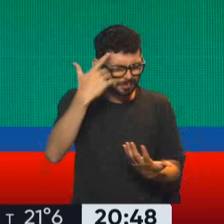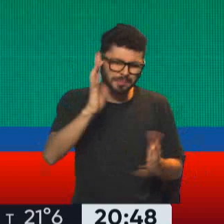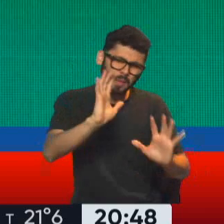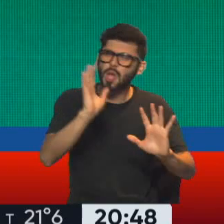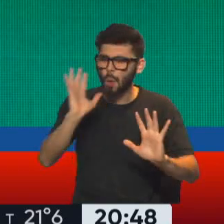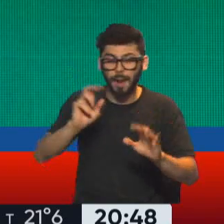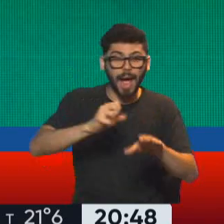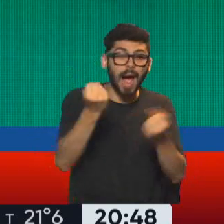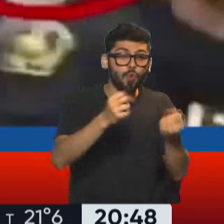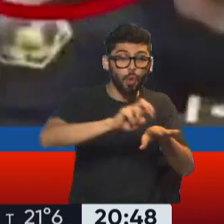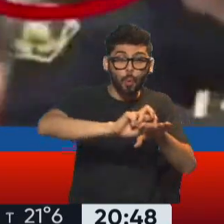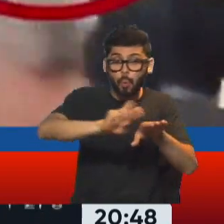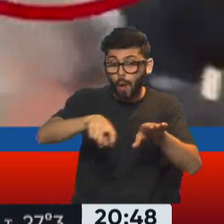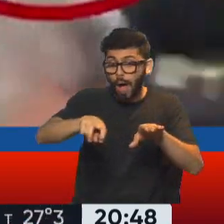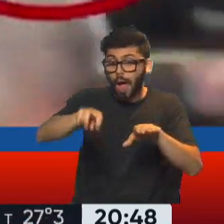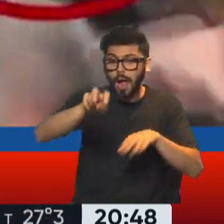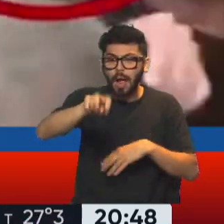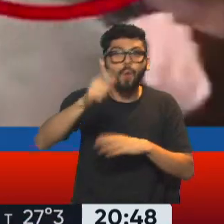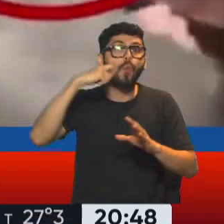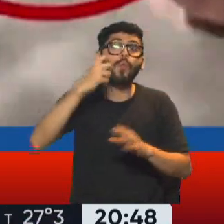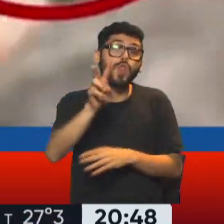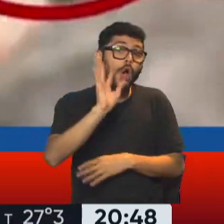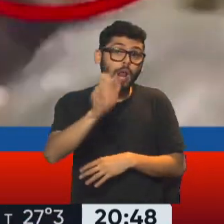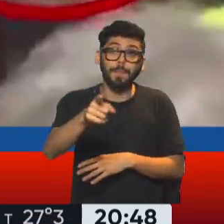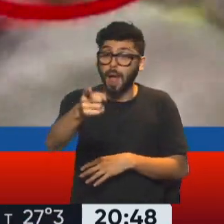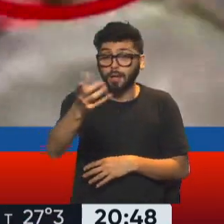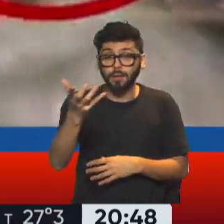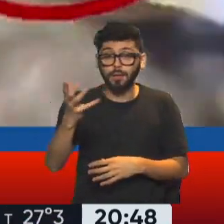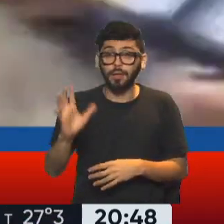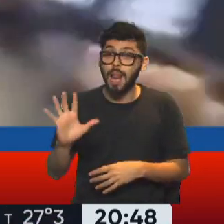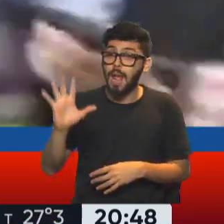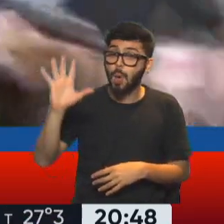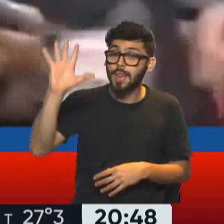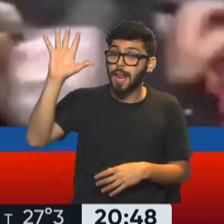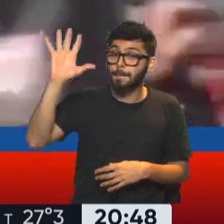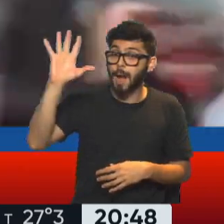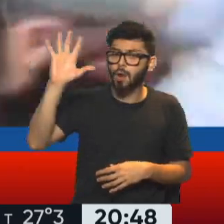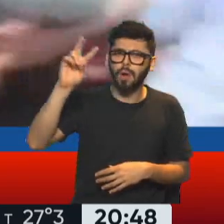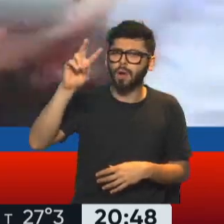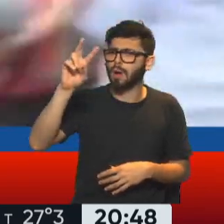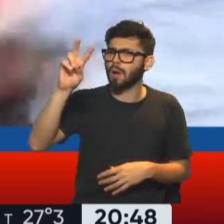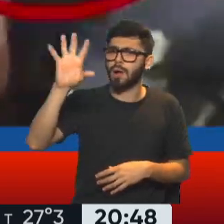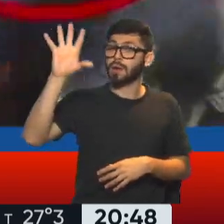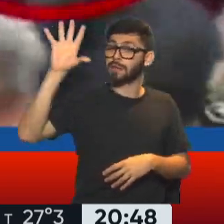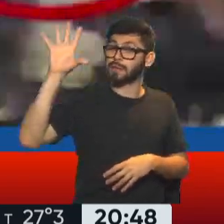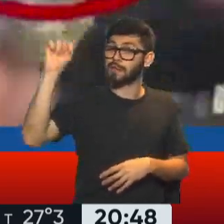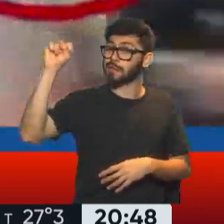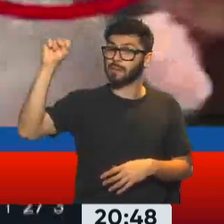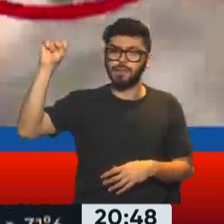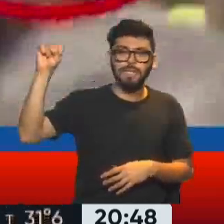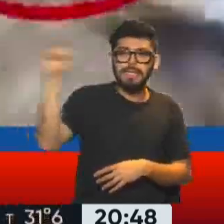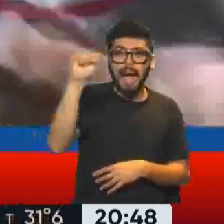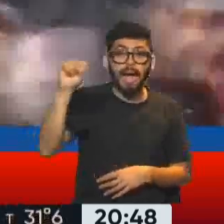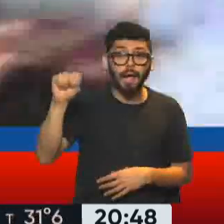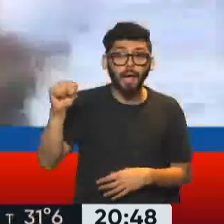Claramente, agarra el micrófono, hay videos que lo muestran con mucha claridad. O sea, ahí está, mira, levanta la mano. busca el micrófono y lo saca porque Sí, igual esto